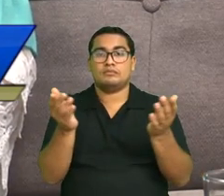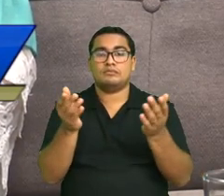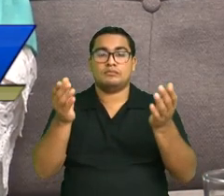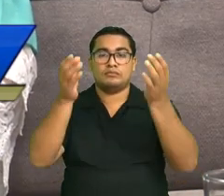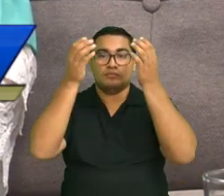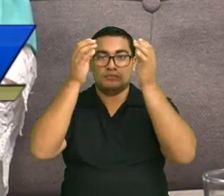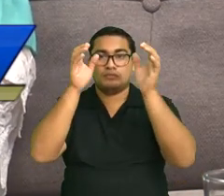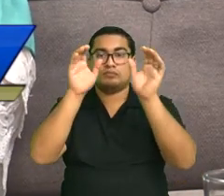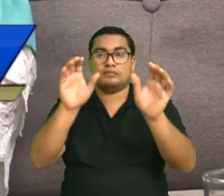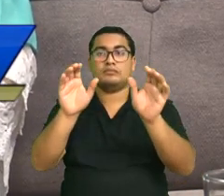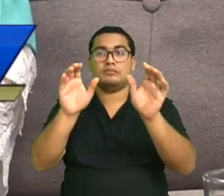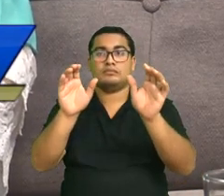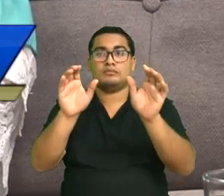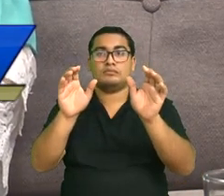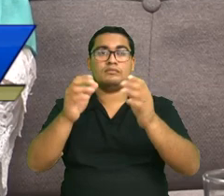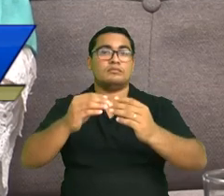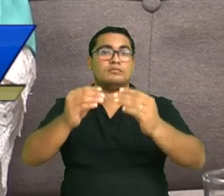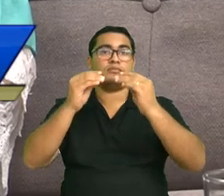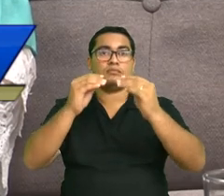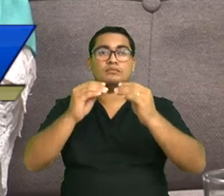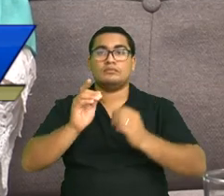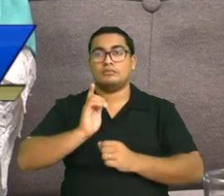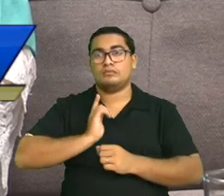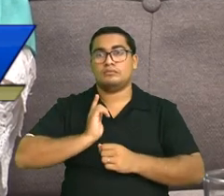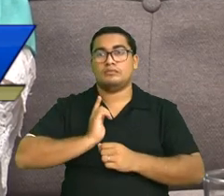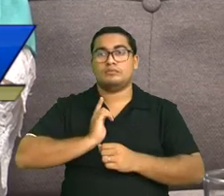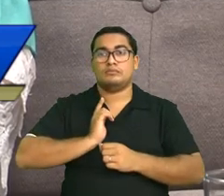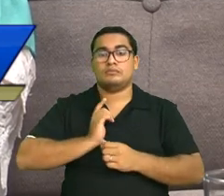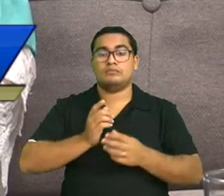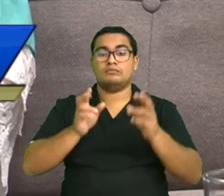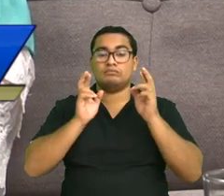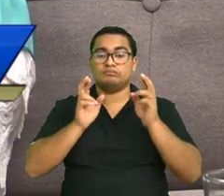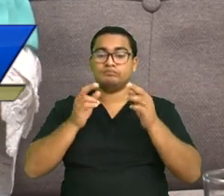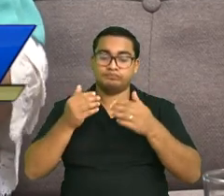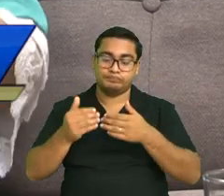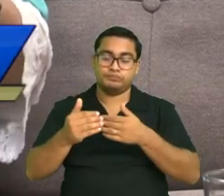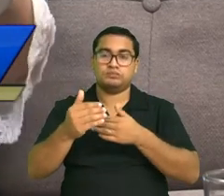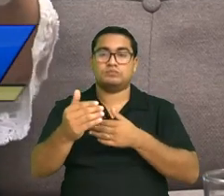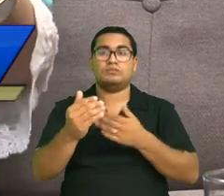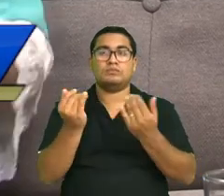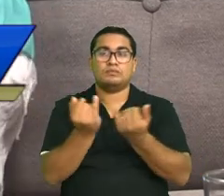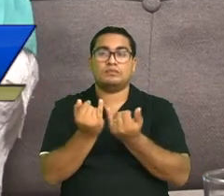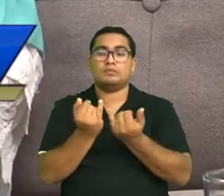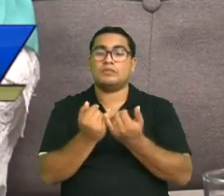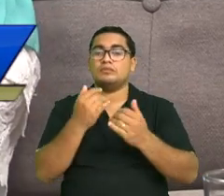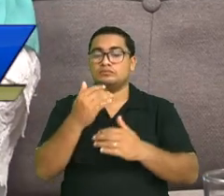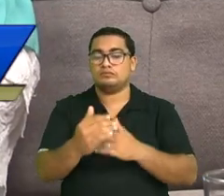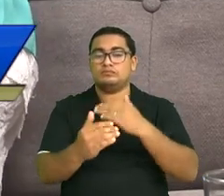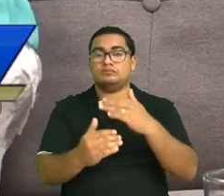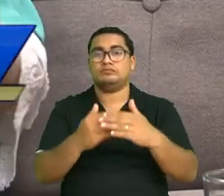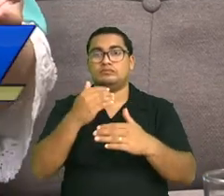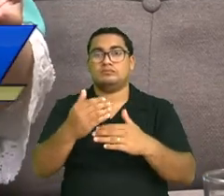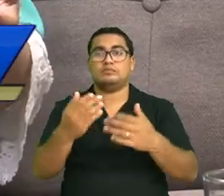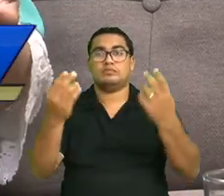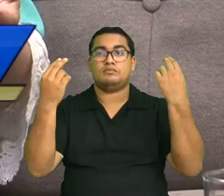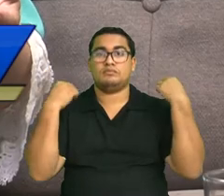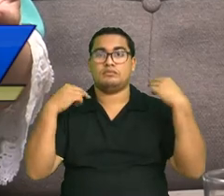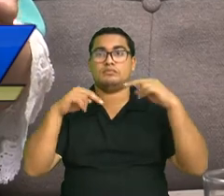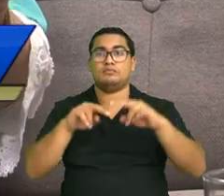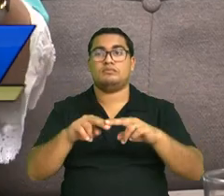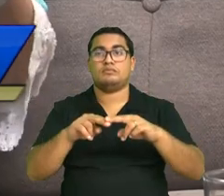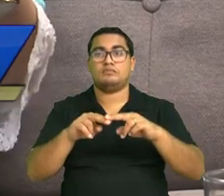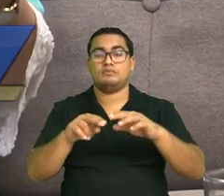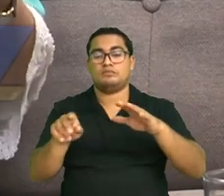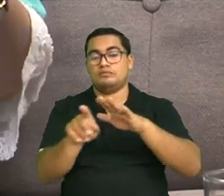cultural, en la parte educativa, tenemos enormes retos, decíamos, porque hemos venido preparando a maestros desde educación